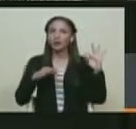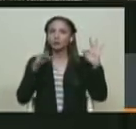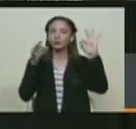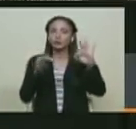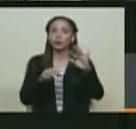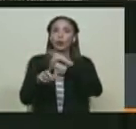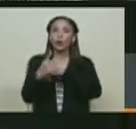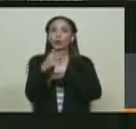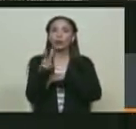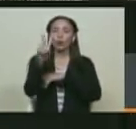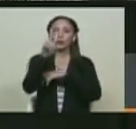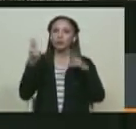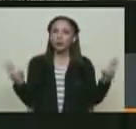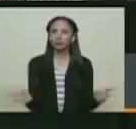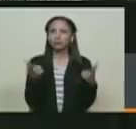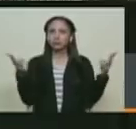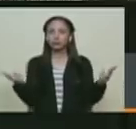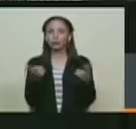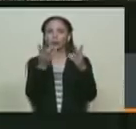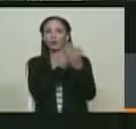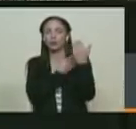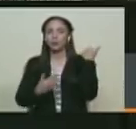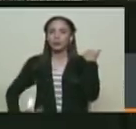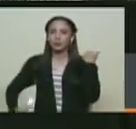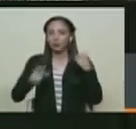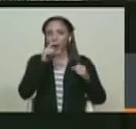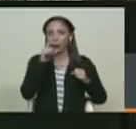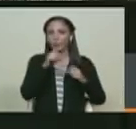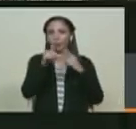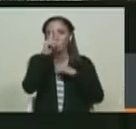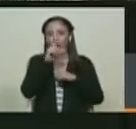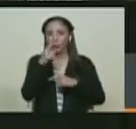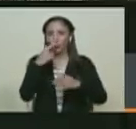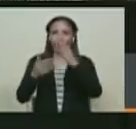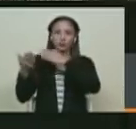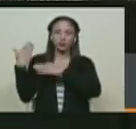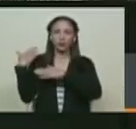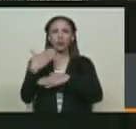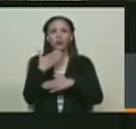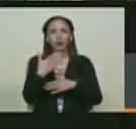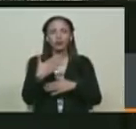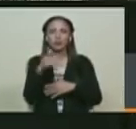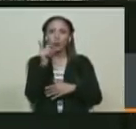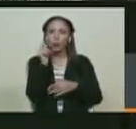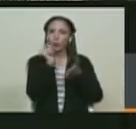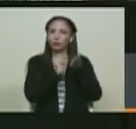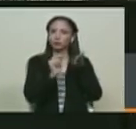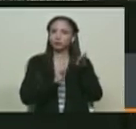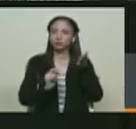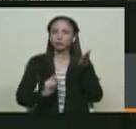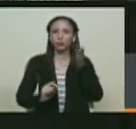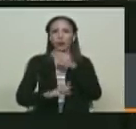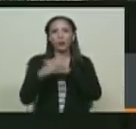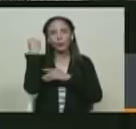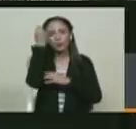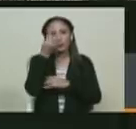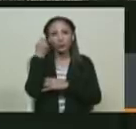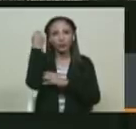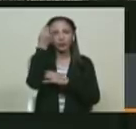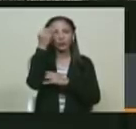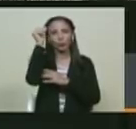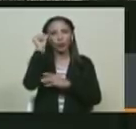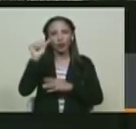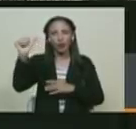12 victorias del presidente Maduro en 2017. Yo le doy las gracias por el análisis y también